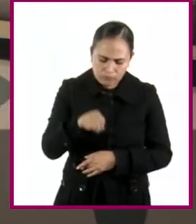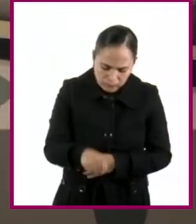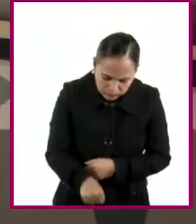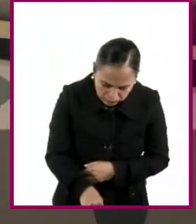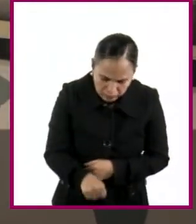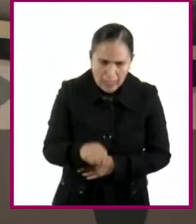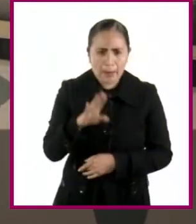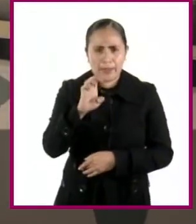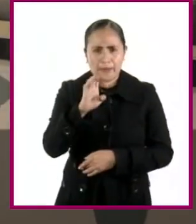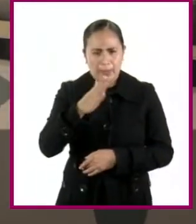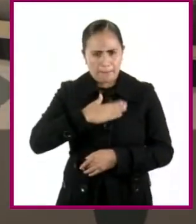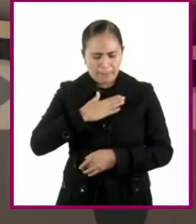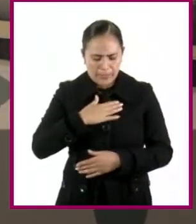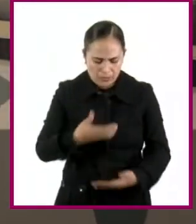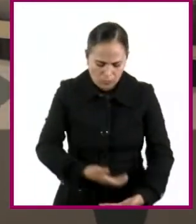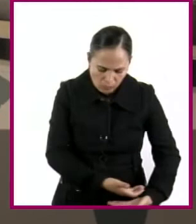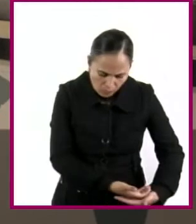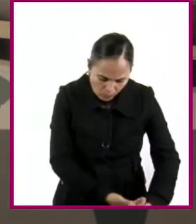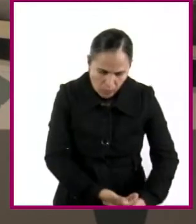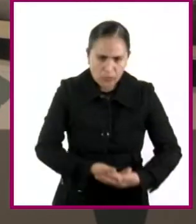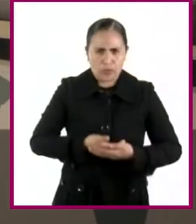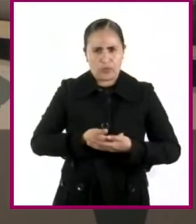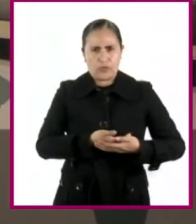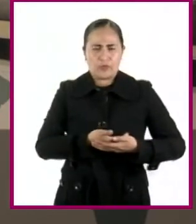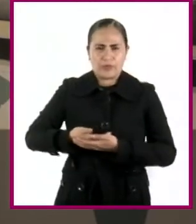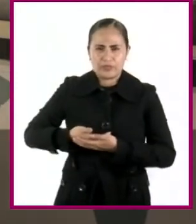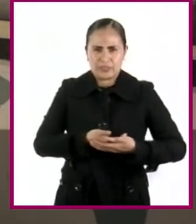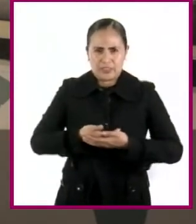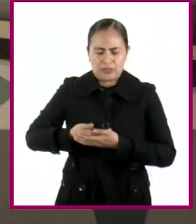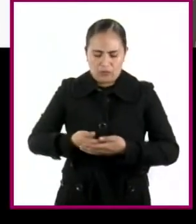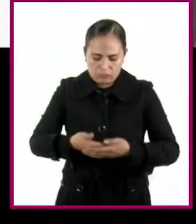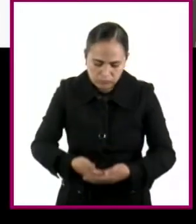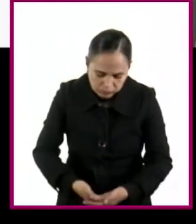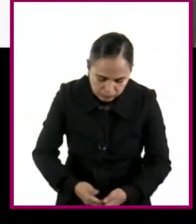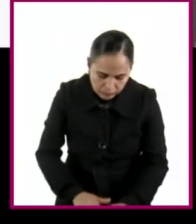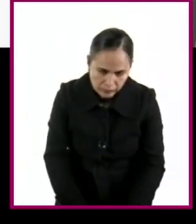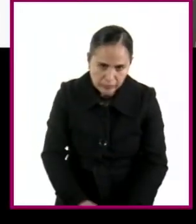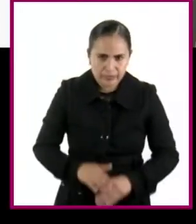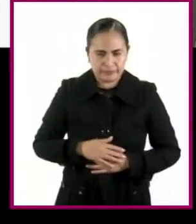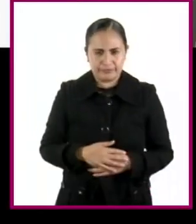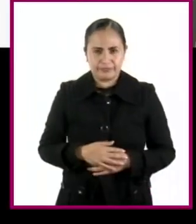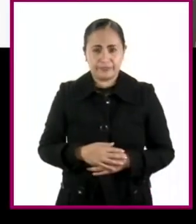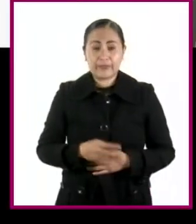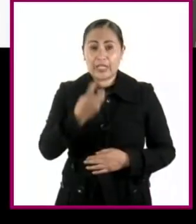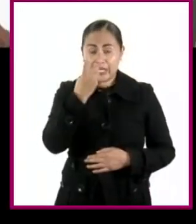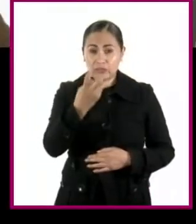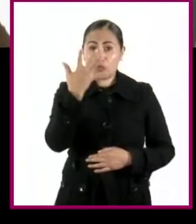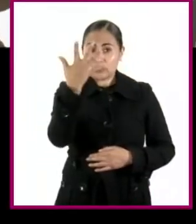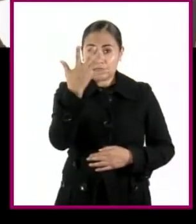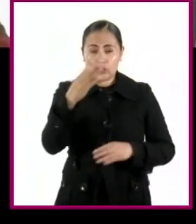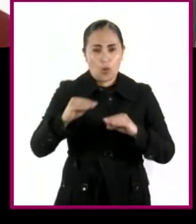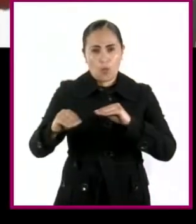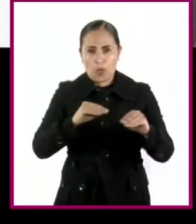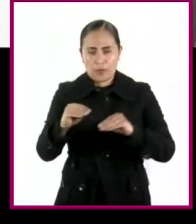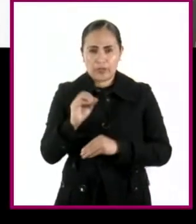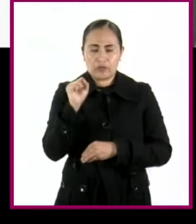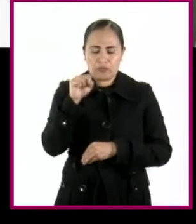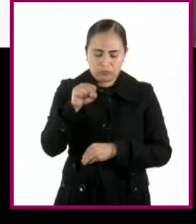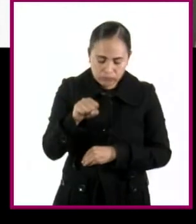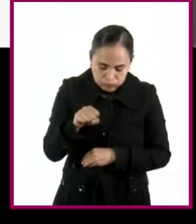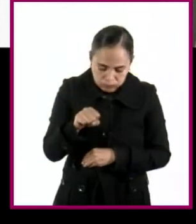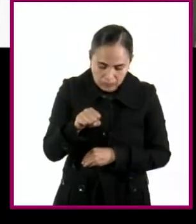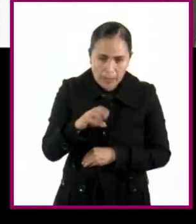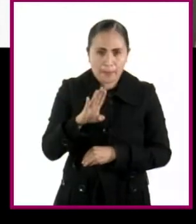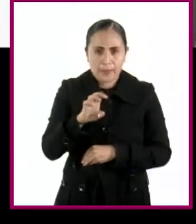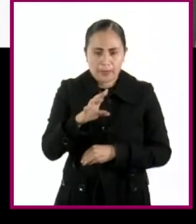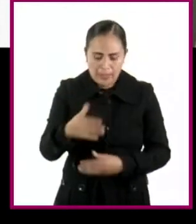bebé, erguirme, mecerlo y dejarlo. Esos 5 movimientos. Inclinarme, tomar